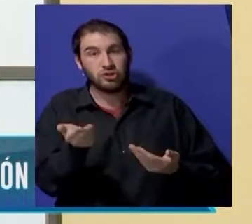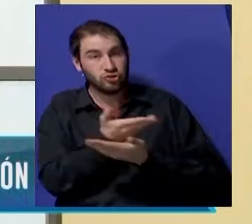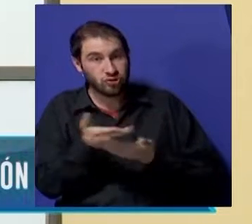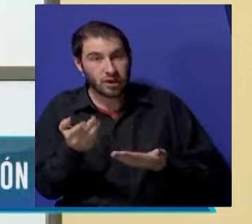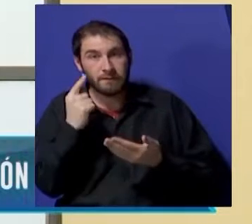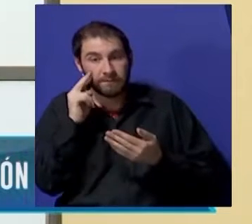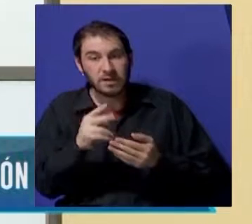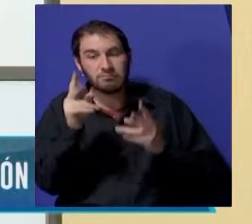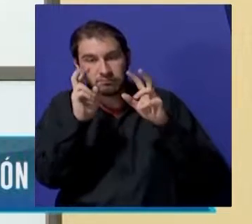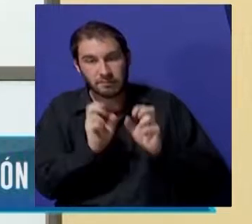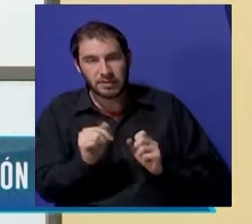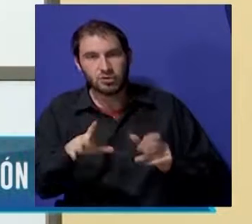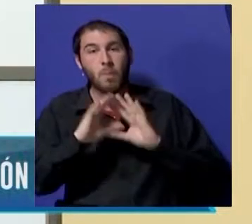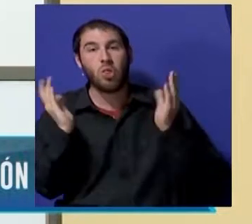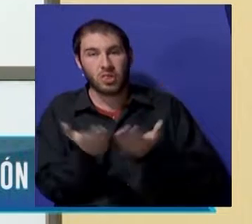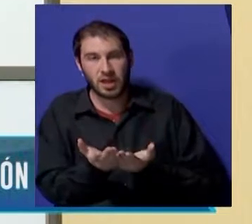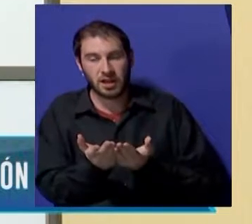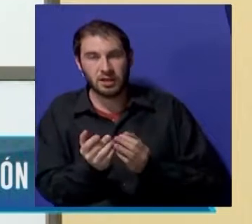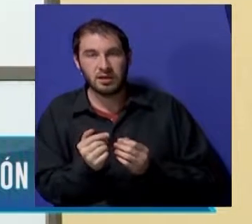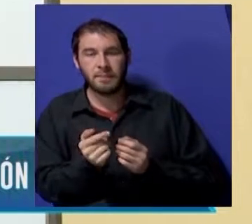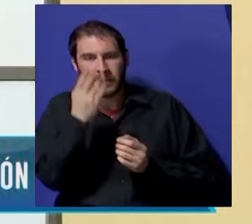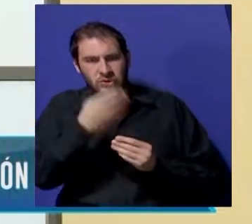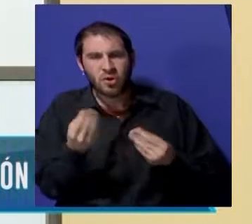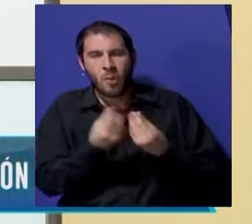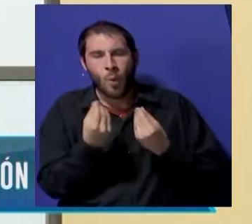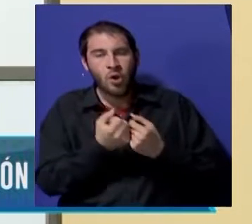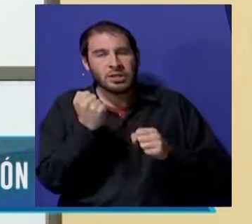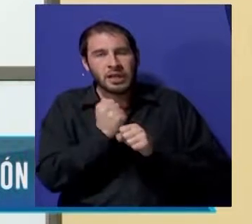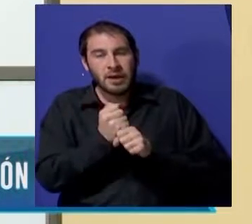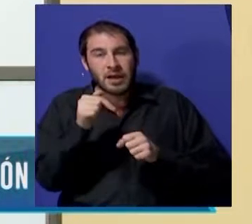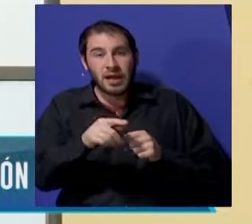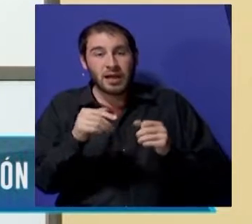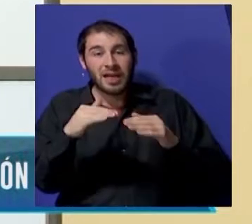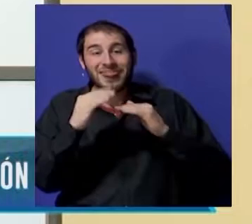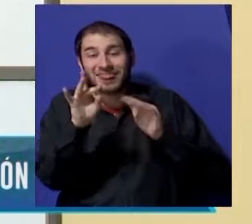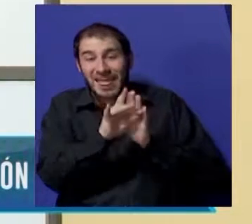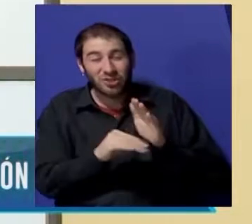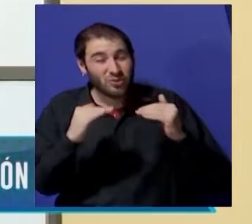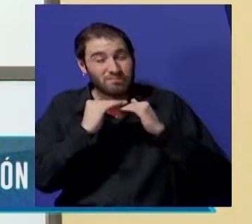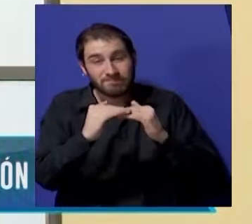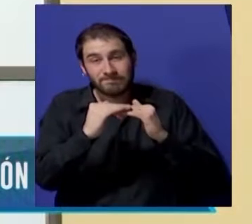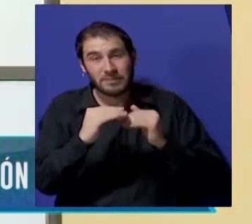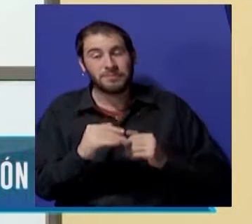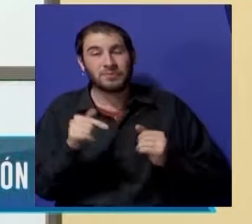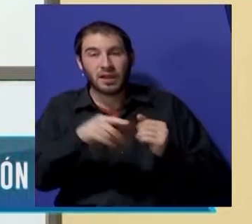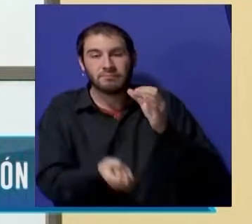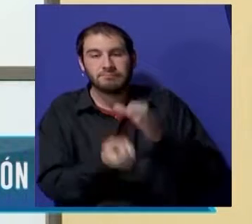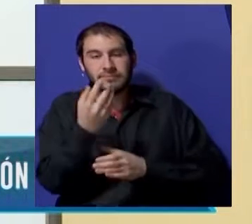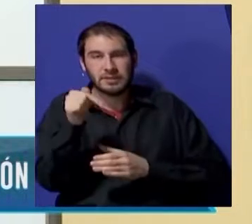ver una investigación a escala global, sí, ver a mucha gente trabajando sobre una misma base de datos y generando